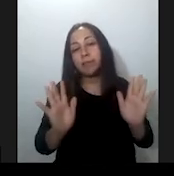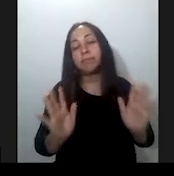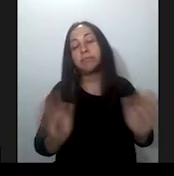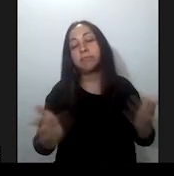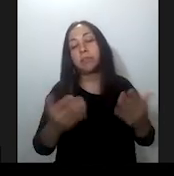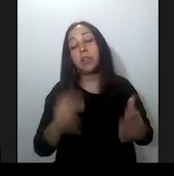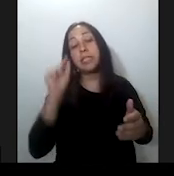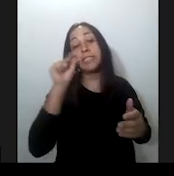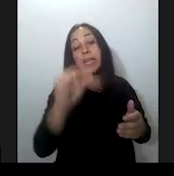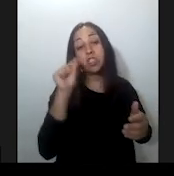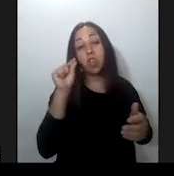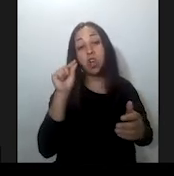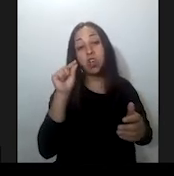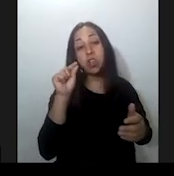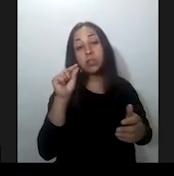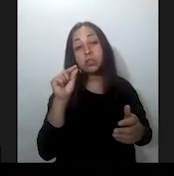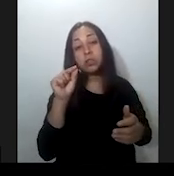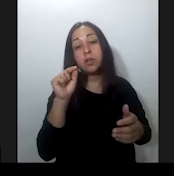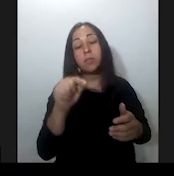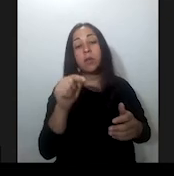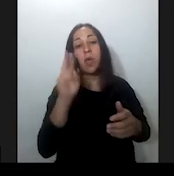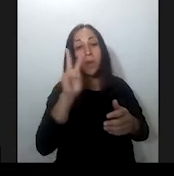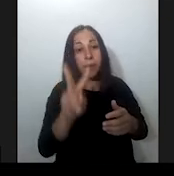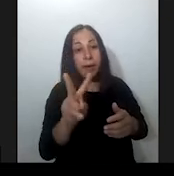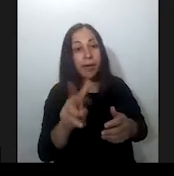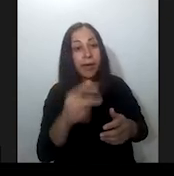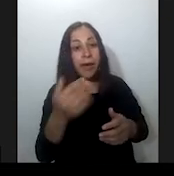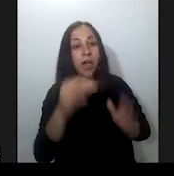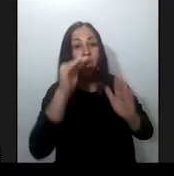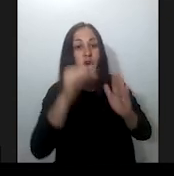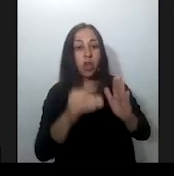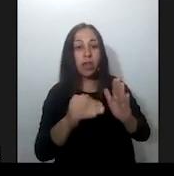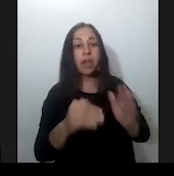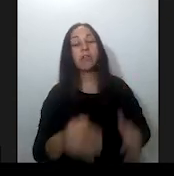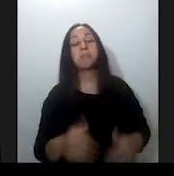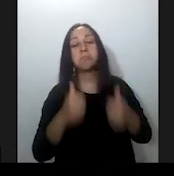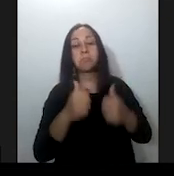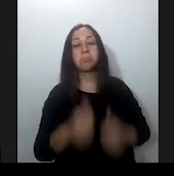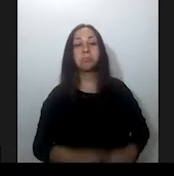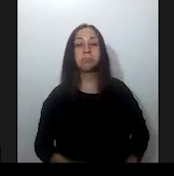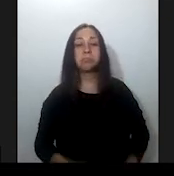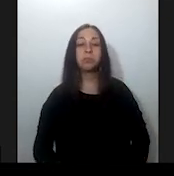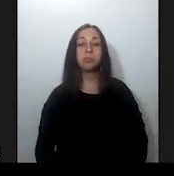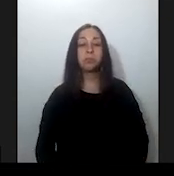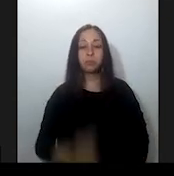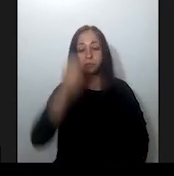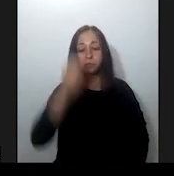simplemente hice un ordenamiento. Seleccionamos y, bueno, acá podemos observar que tengo el ordenamiento